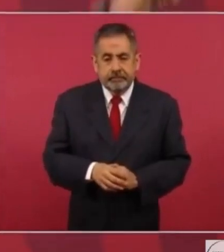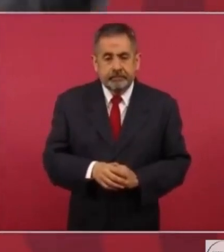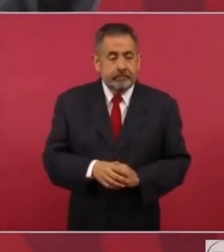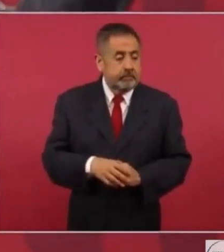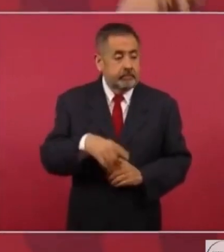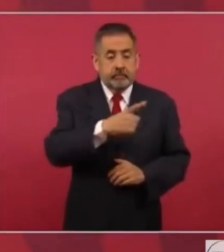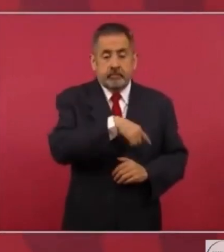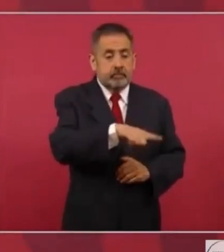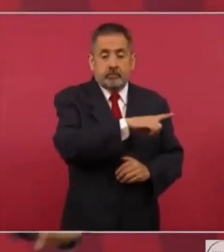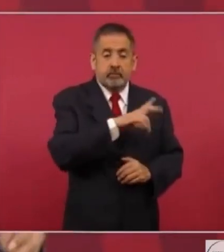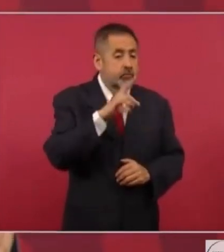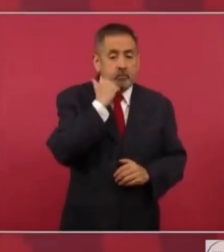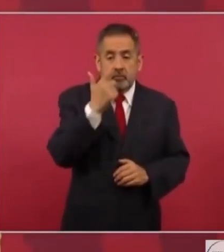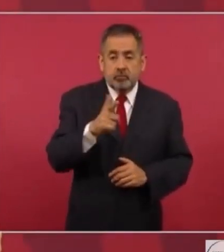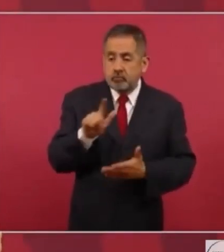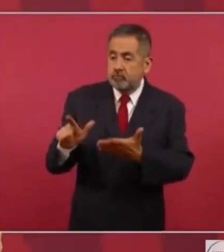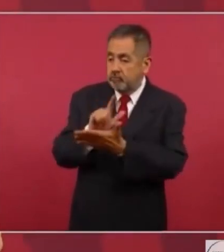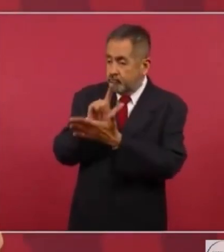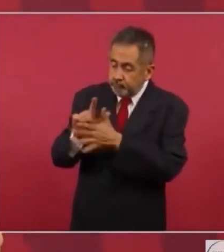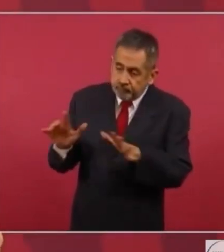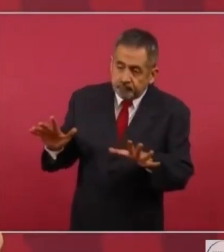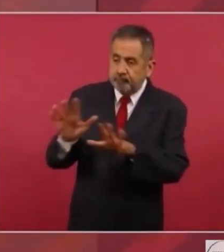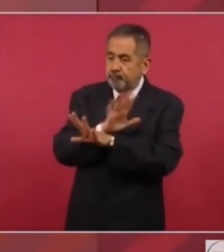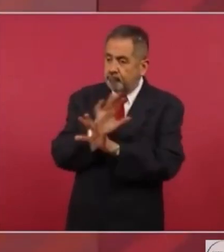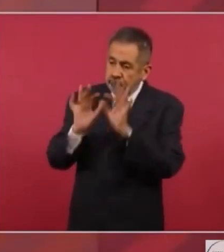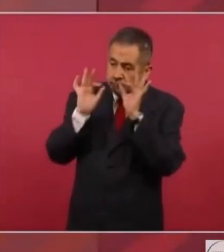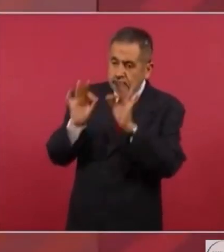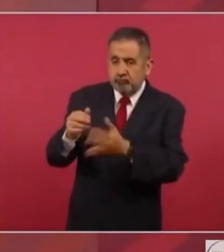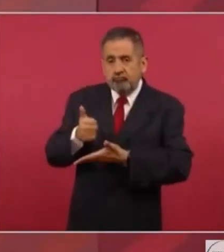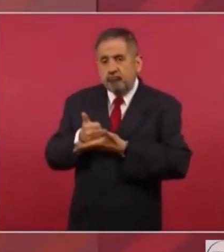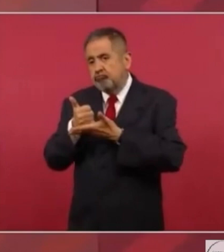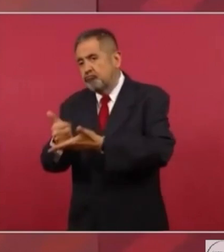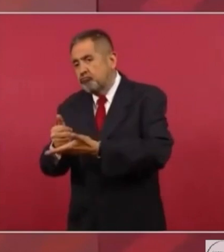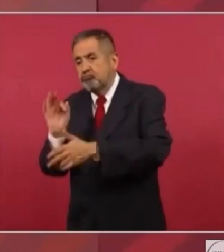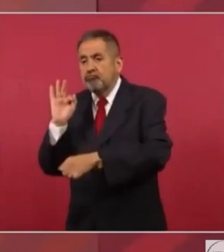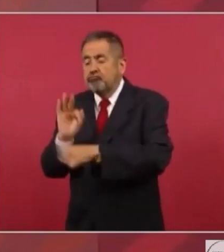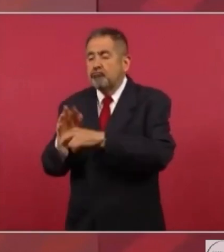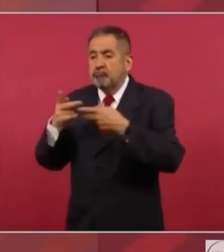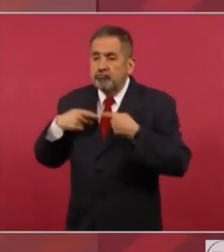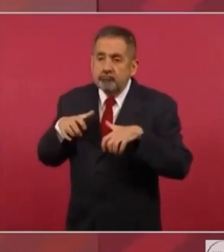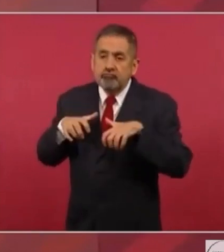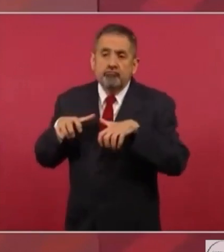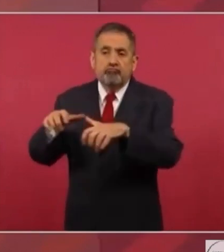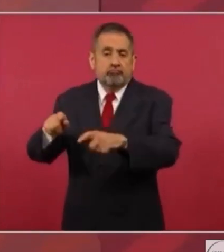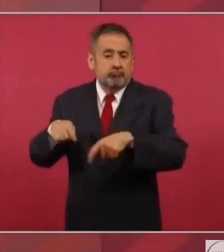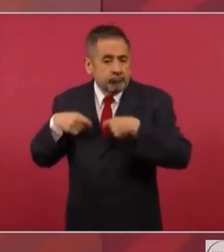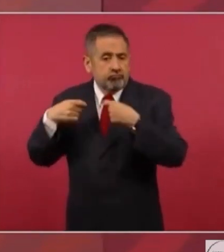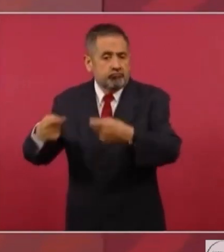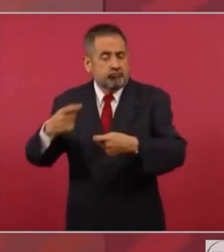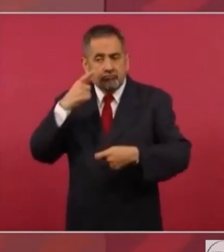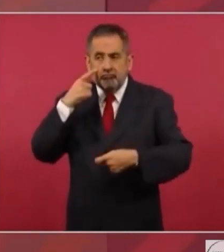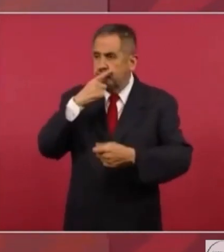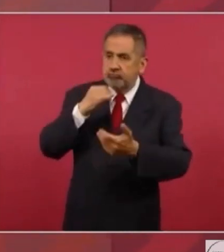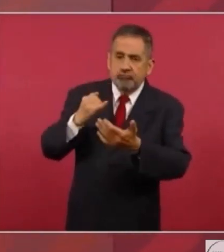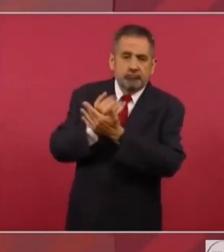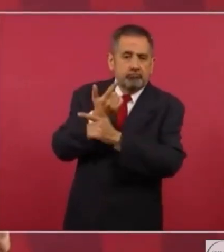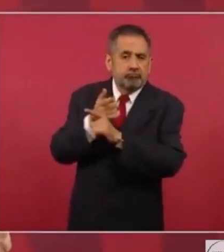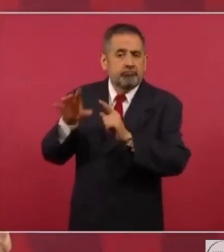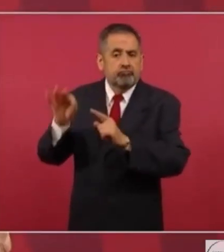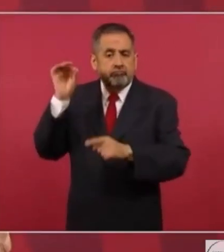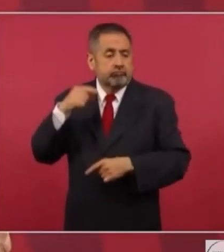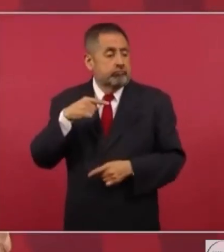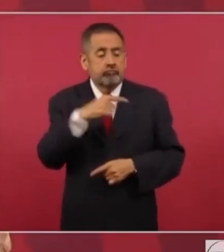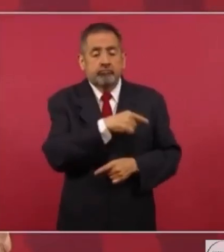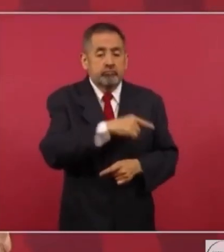oponerse a una reforma que es para garantizar que haya democracia,